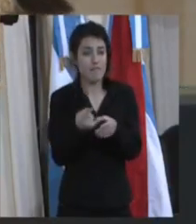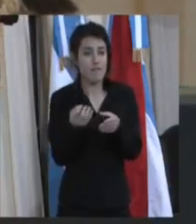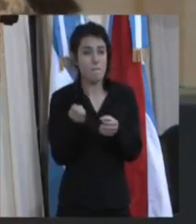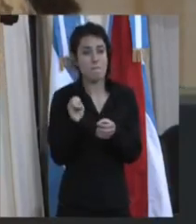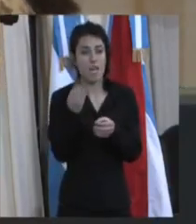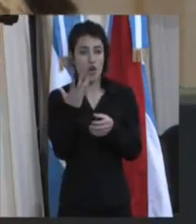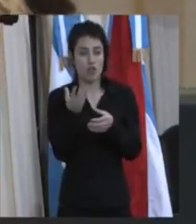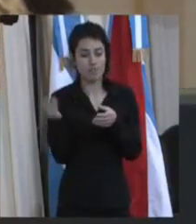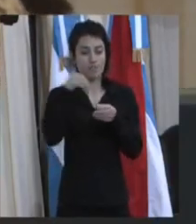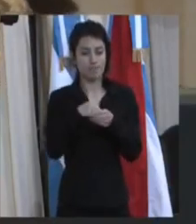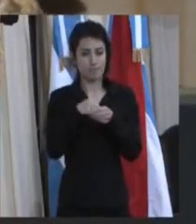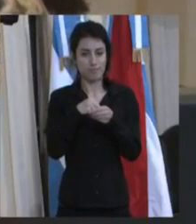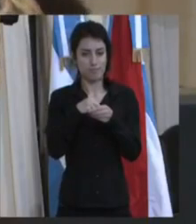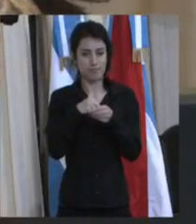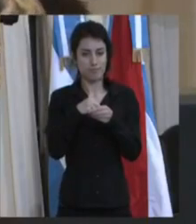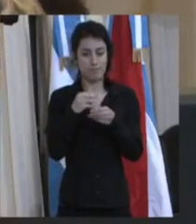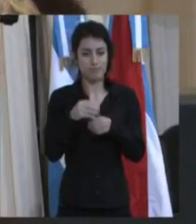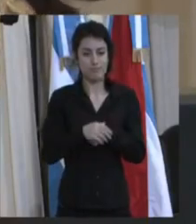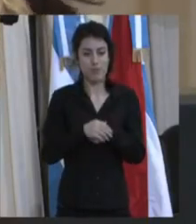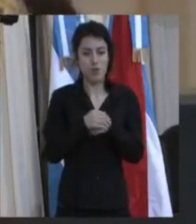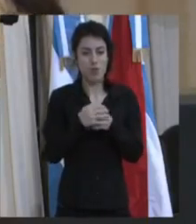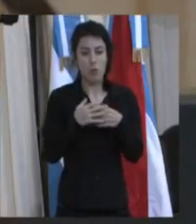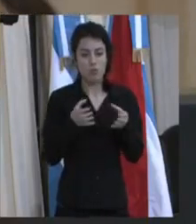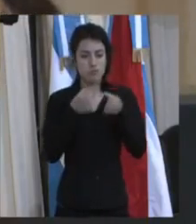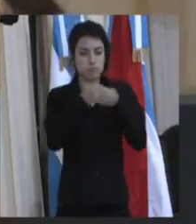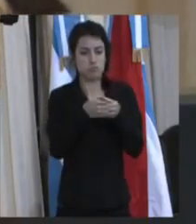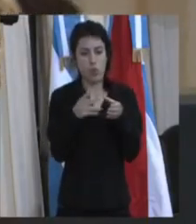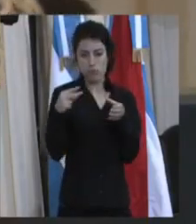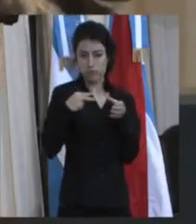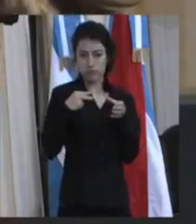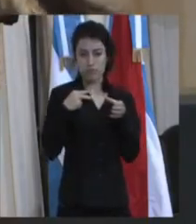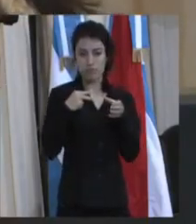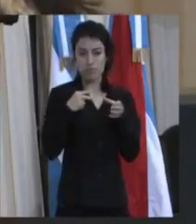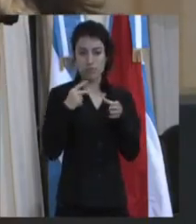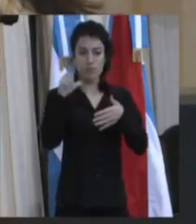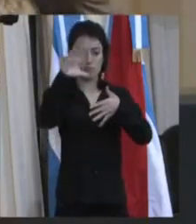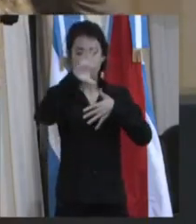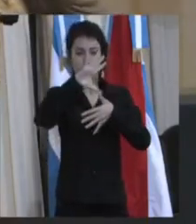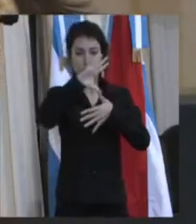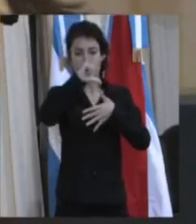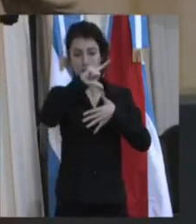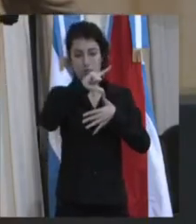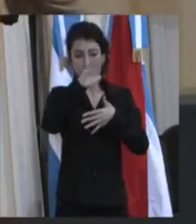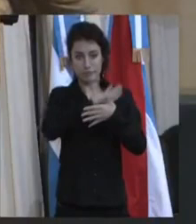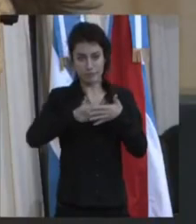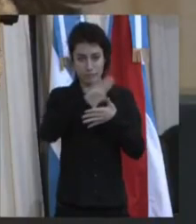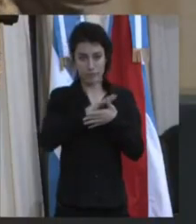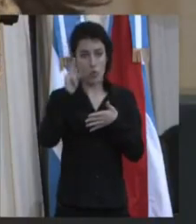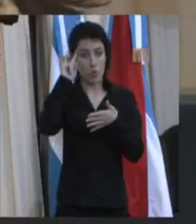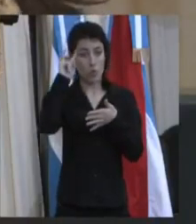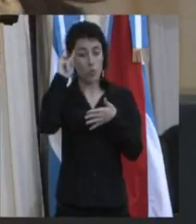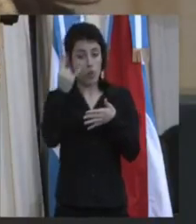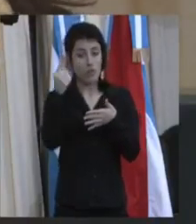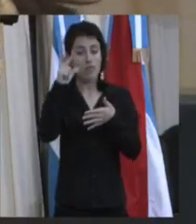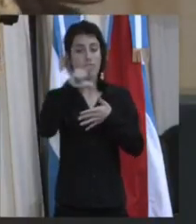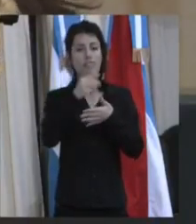universidades de las élites oligárquicas que gobiernan Latinoamérica. ¿No? Sabemos que en Latinoamérica, en Uruguay, es